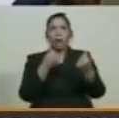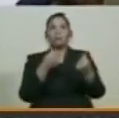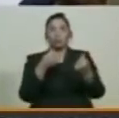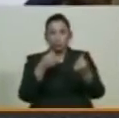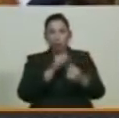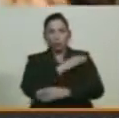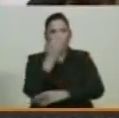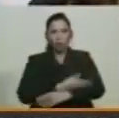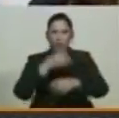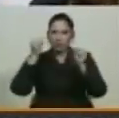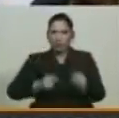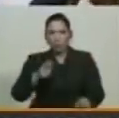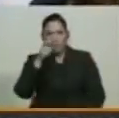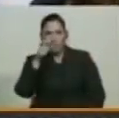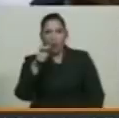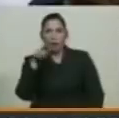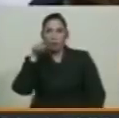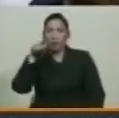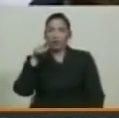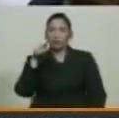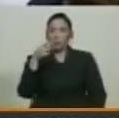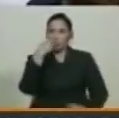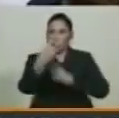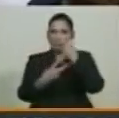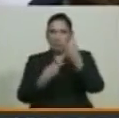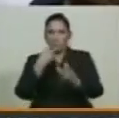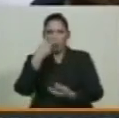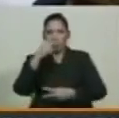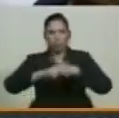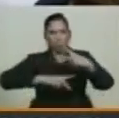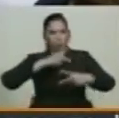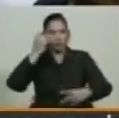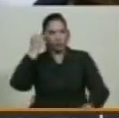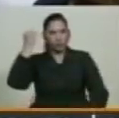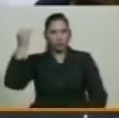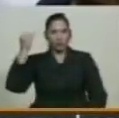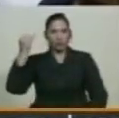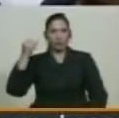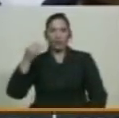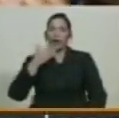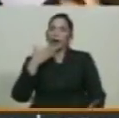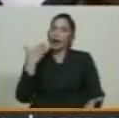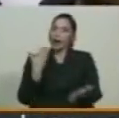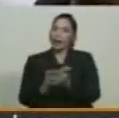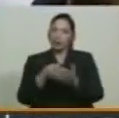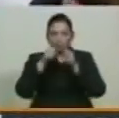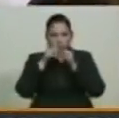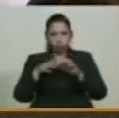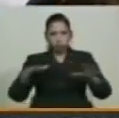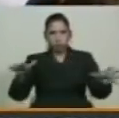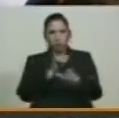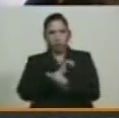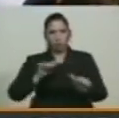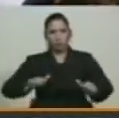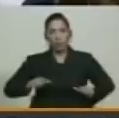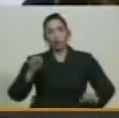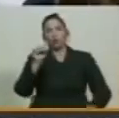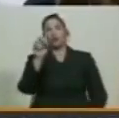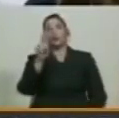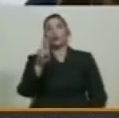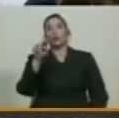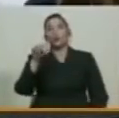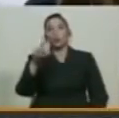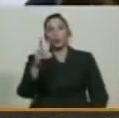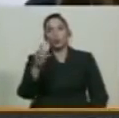estos procedimientos que además vienen de un proceso de inteligencia gracias al despliegue de la Fuerza Armada Nacional Bolivariana y de la SUNDE, por supuesto también en los mercados